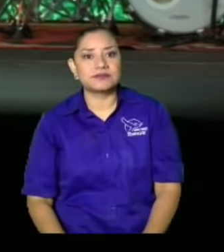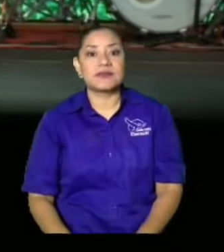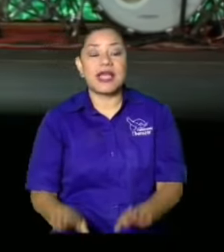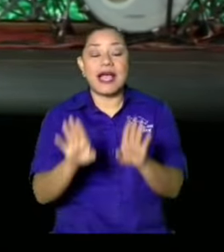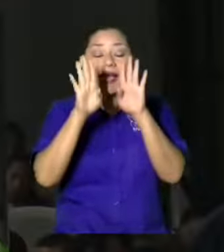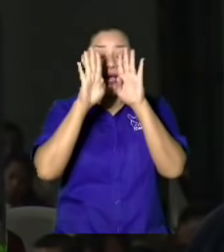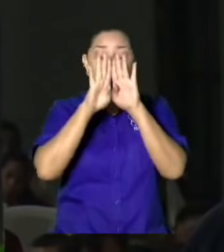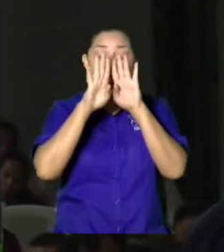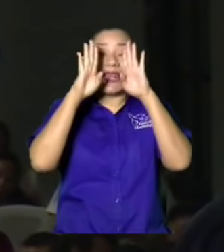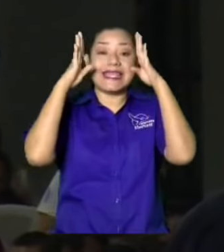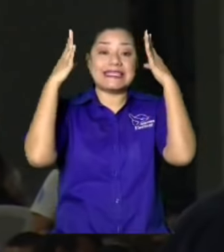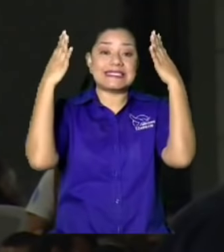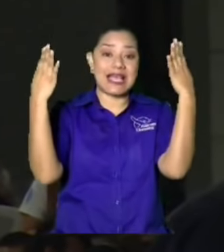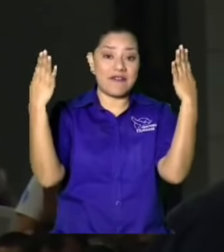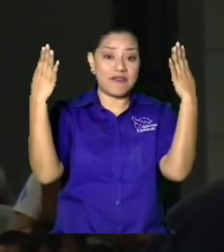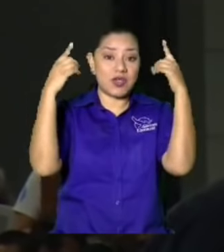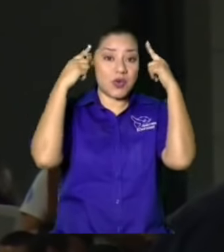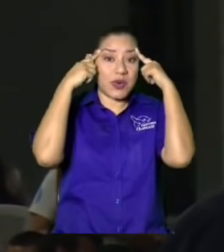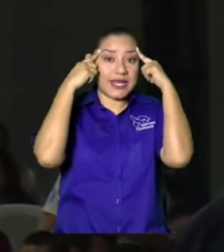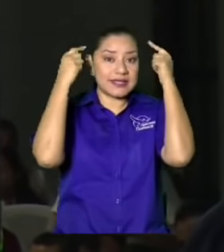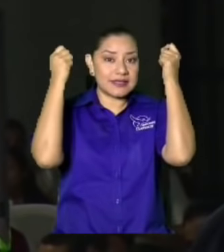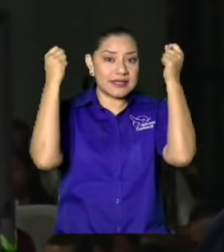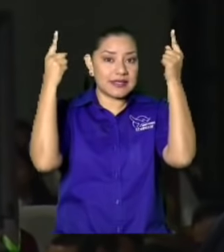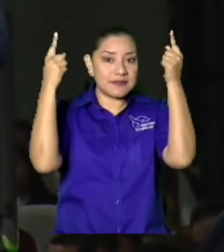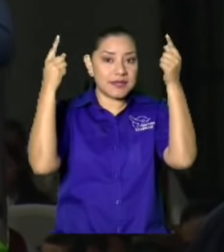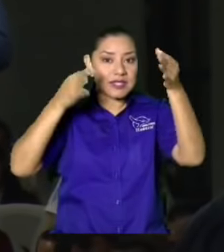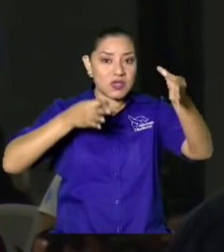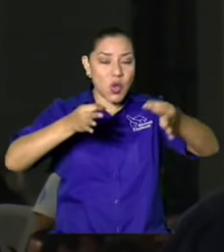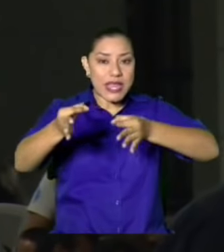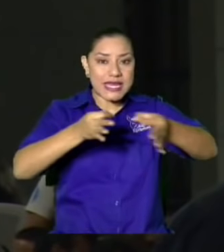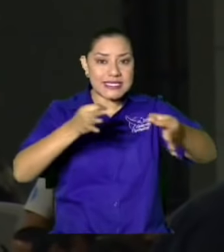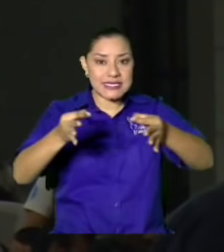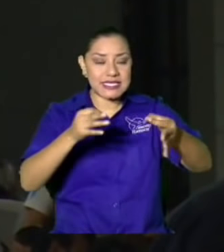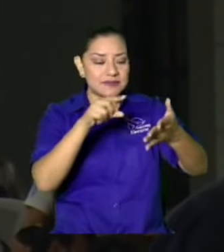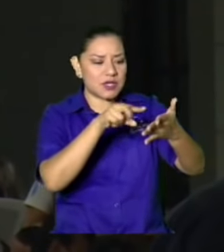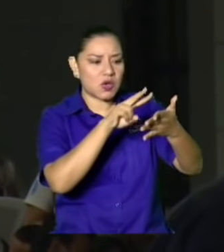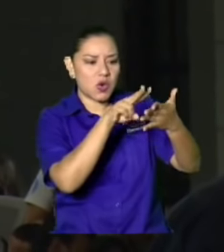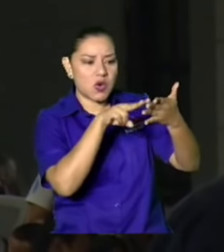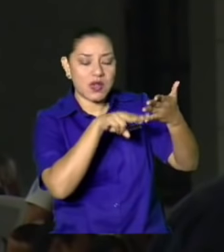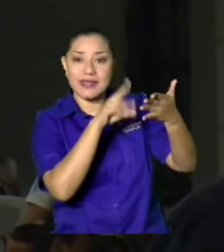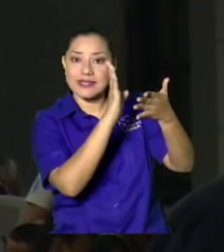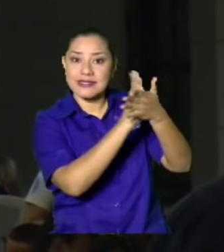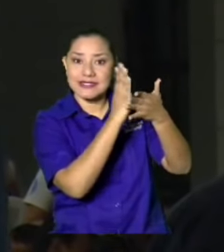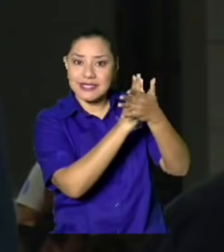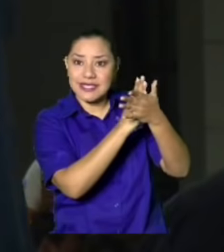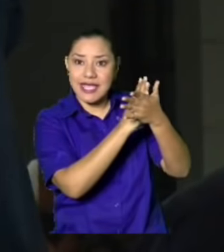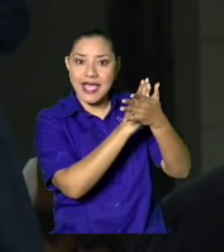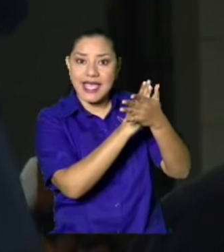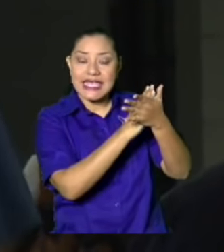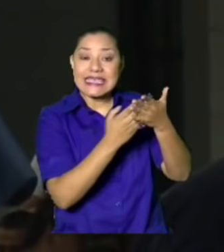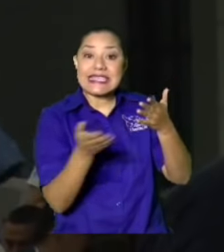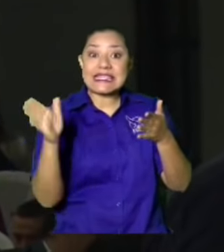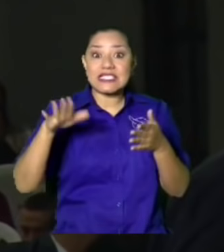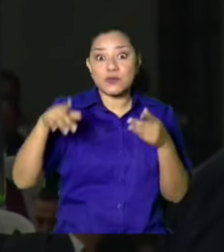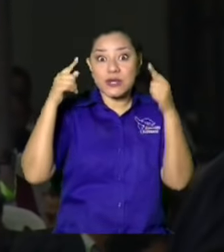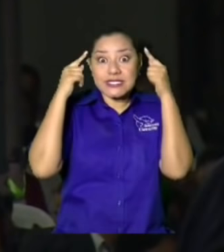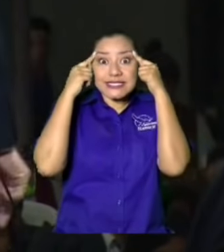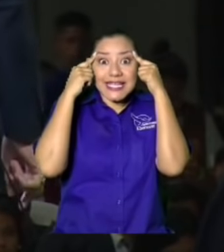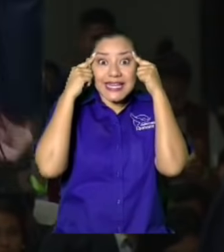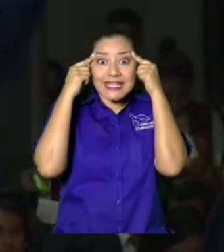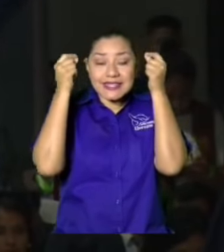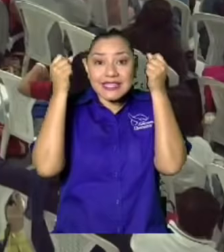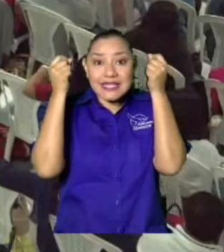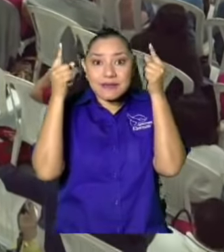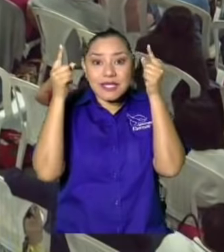Abrirles el entendimiento para explicarles las escrituras. Entonces les habló el entendimiento y les explica